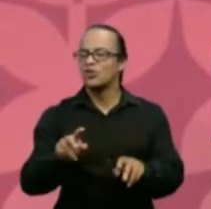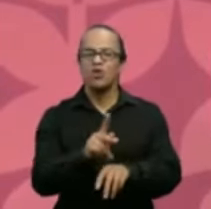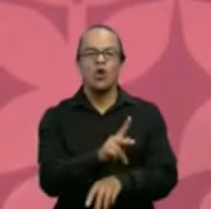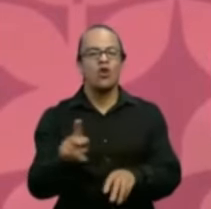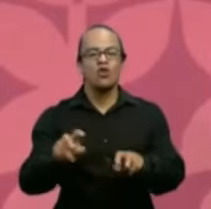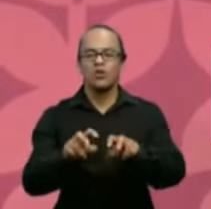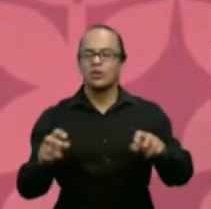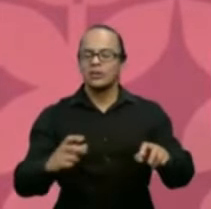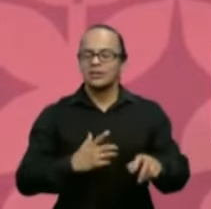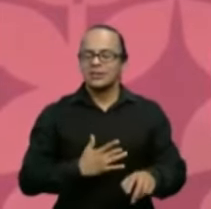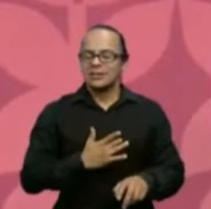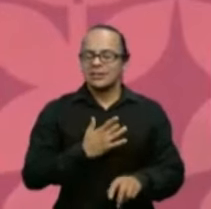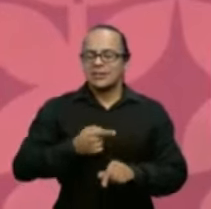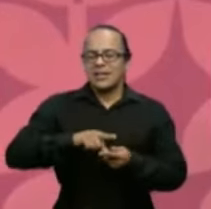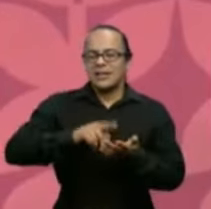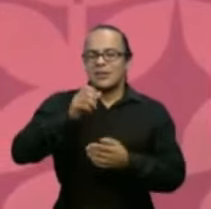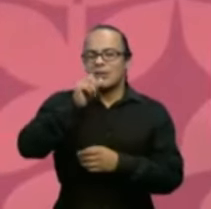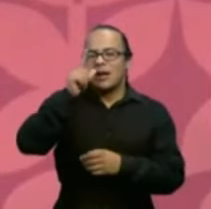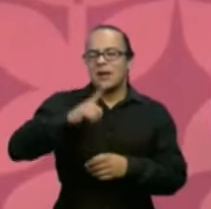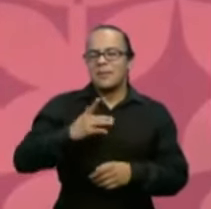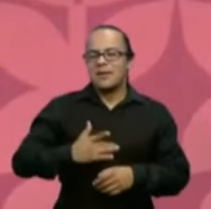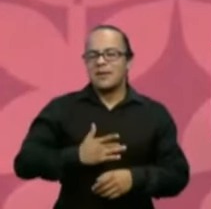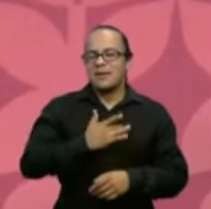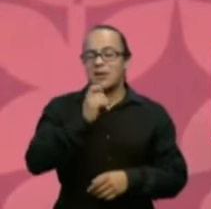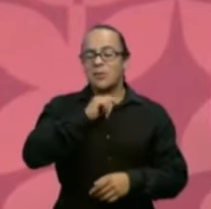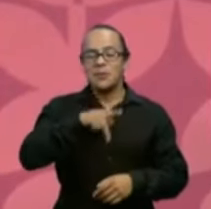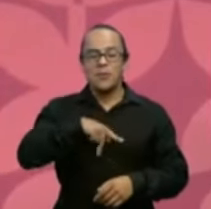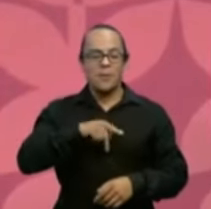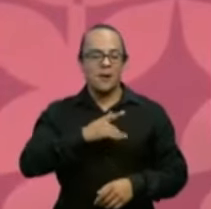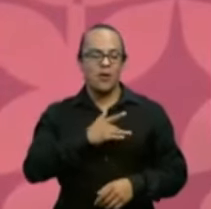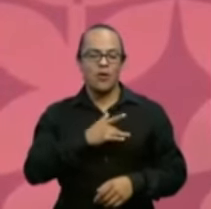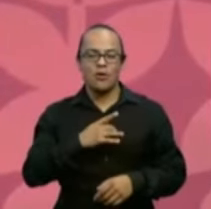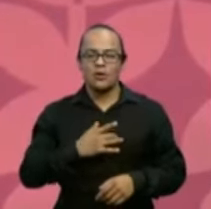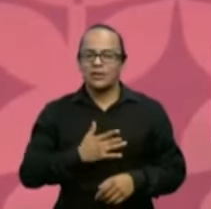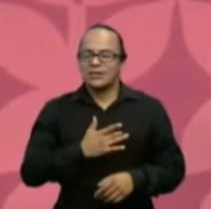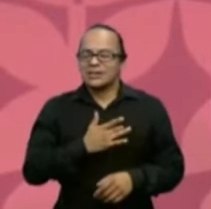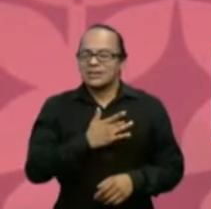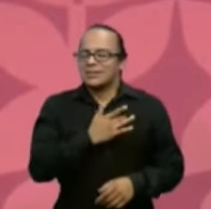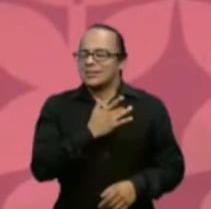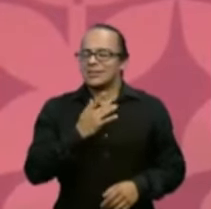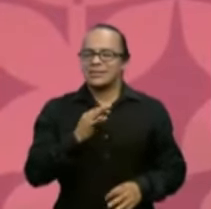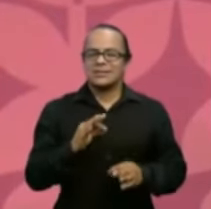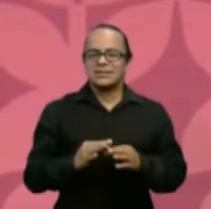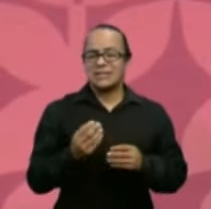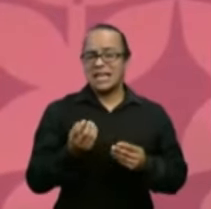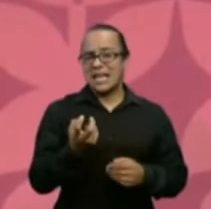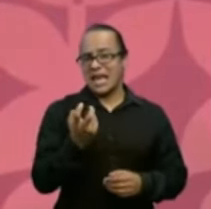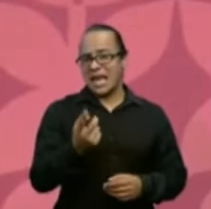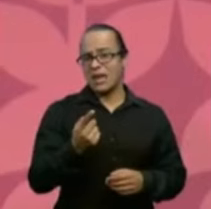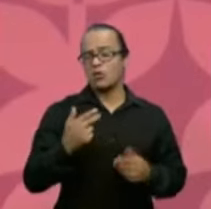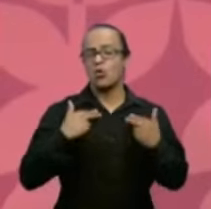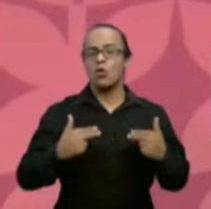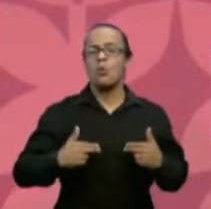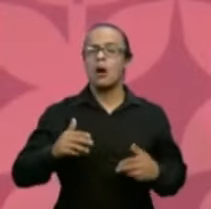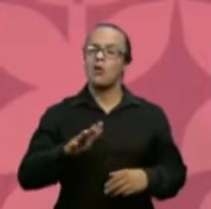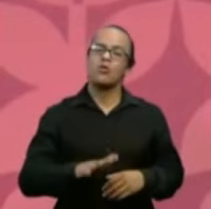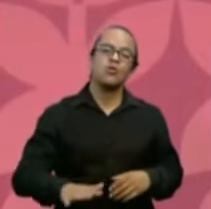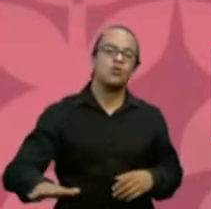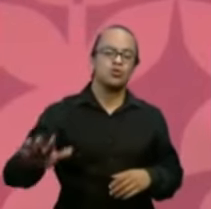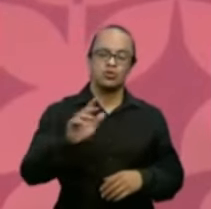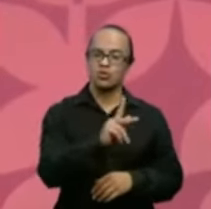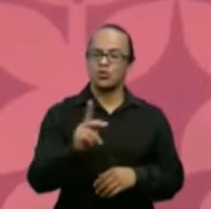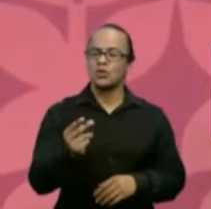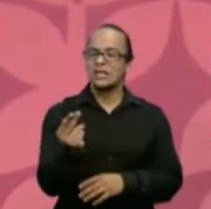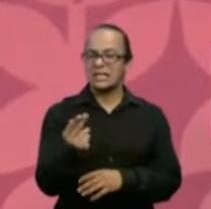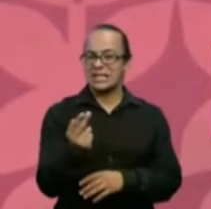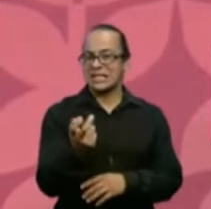espíritu, mueven las fibras de nuestro corazón. Y yo creo que es lo que necesitamos los seres humanos, que cada vez nos